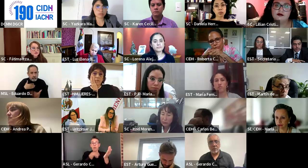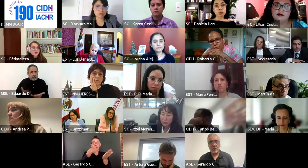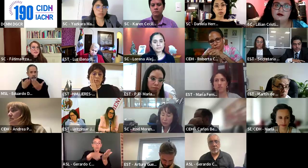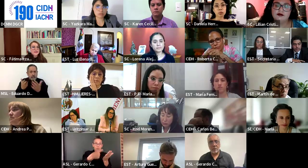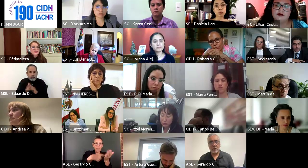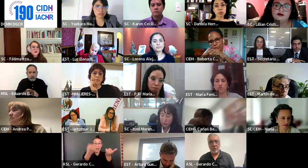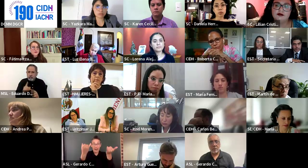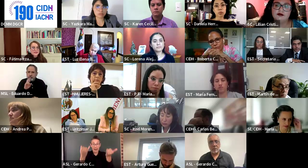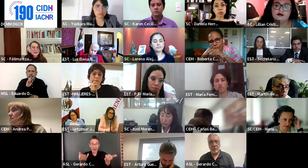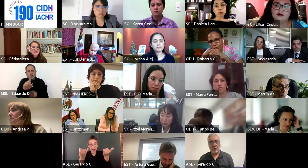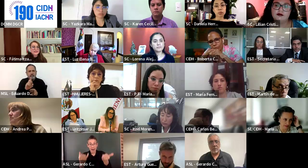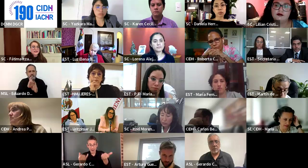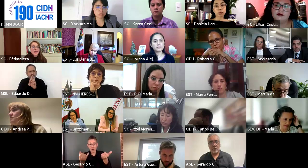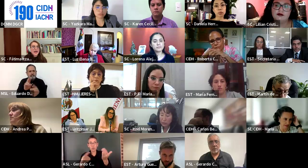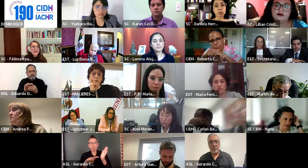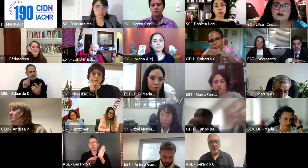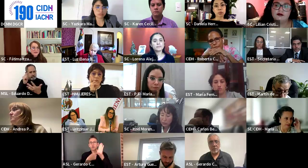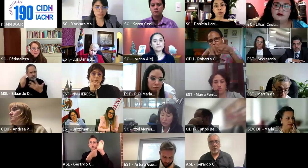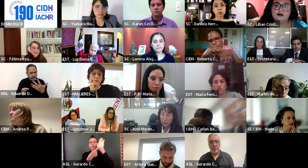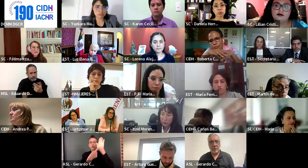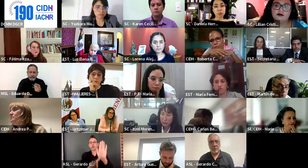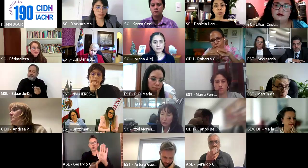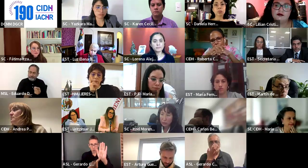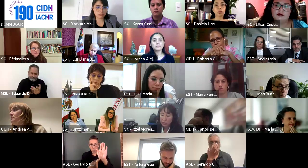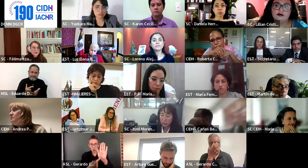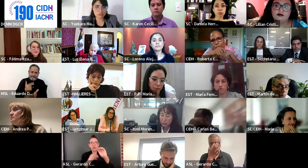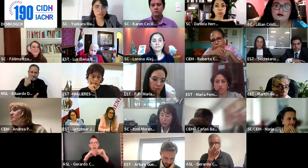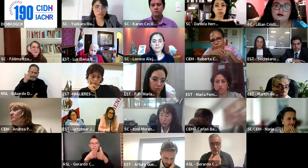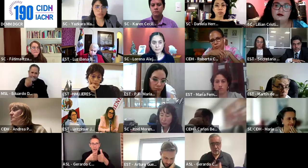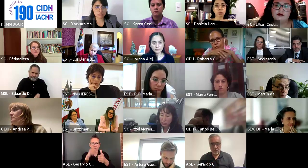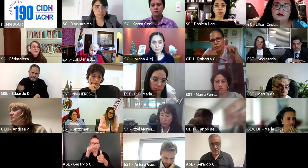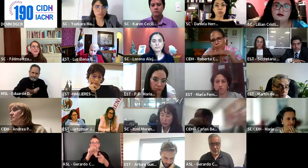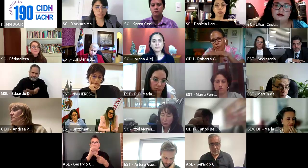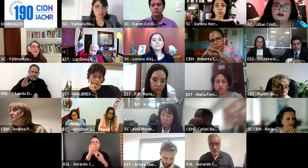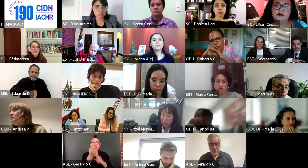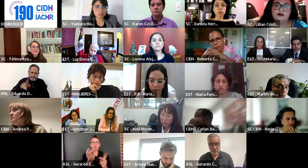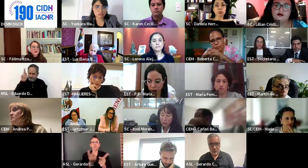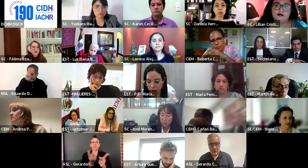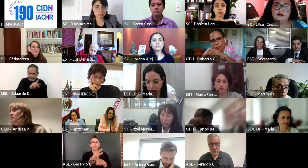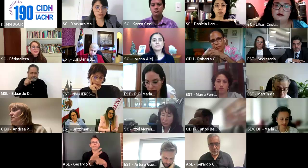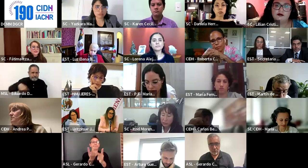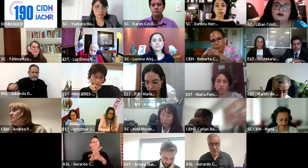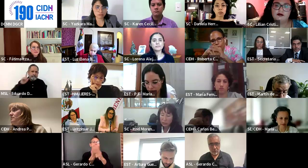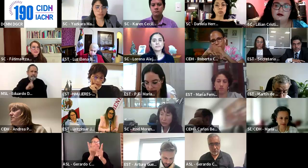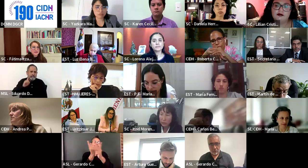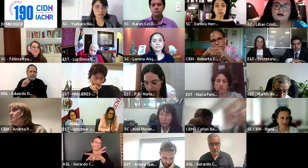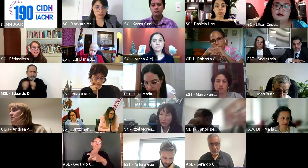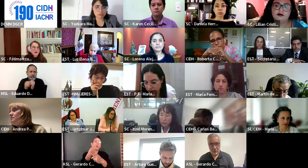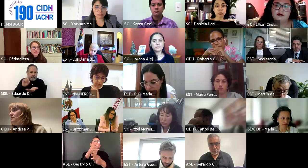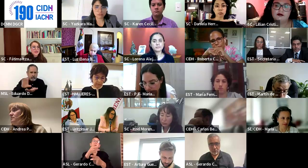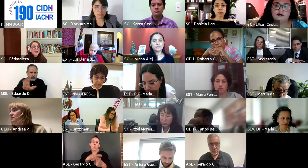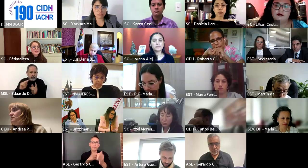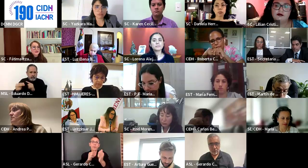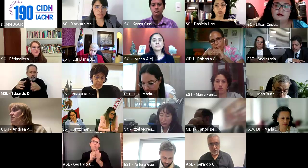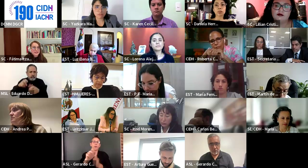que damos hoy, da cuenta de la agravada situación que viven las mujeres con discapacidad en